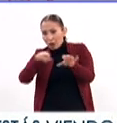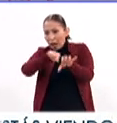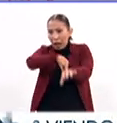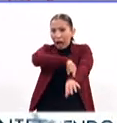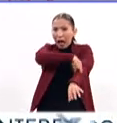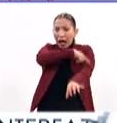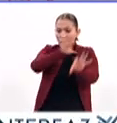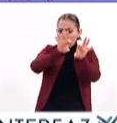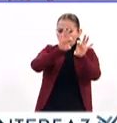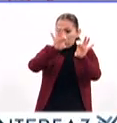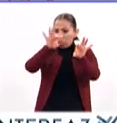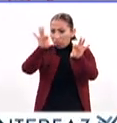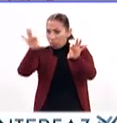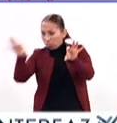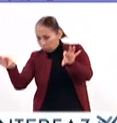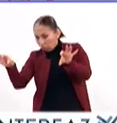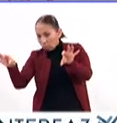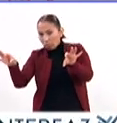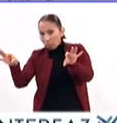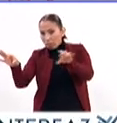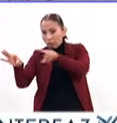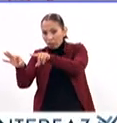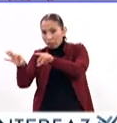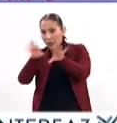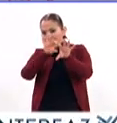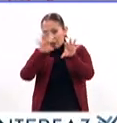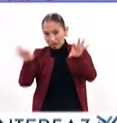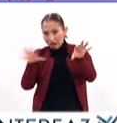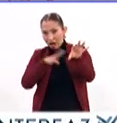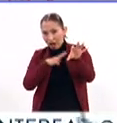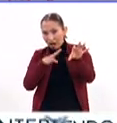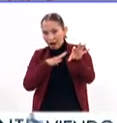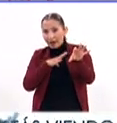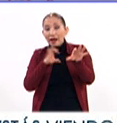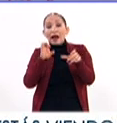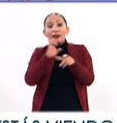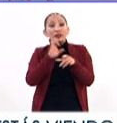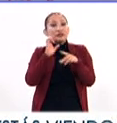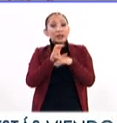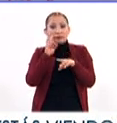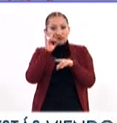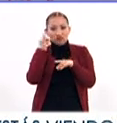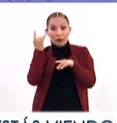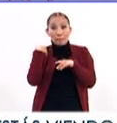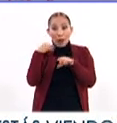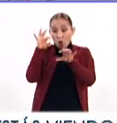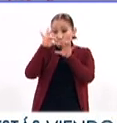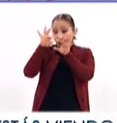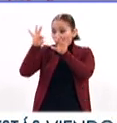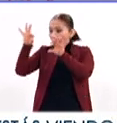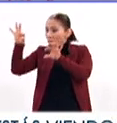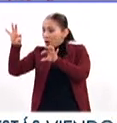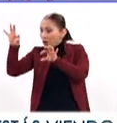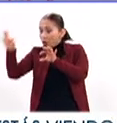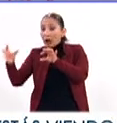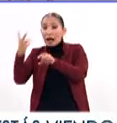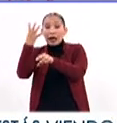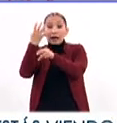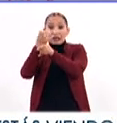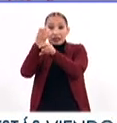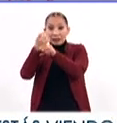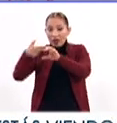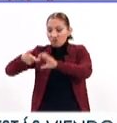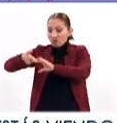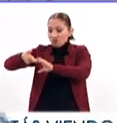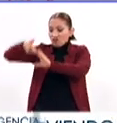longitud, hace lo que llamamos un arco. Entonces, no se ve aquí, pero en la punta hay una quinta grúa que